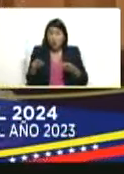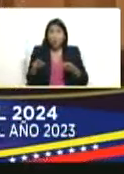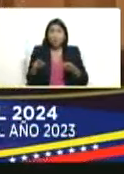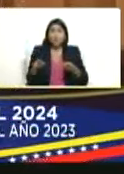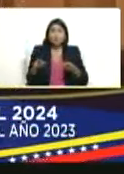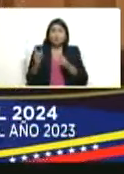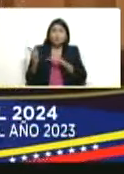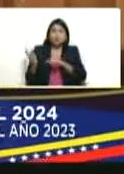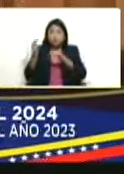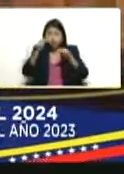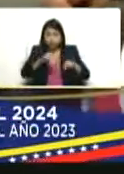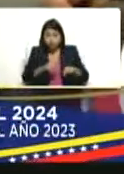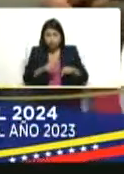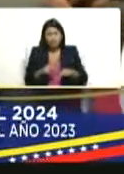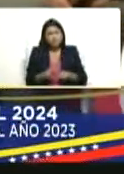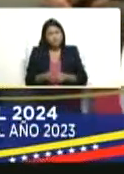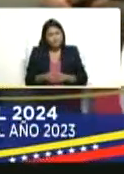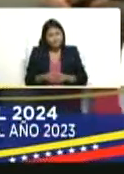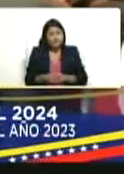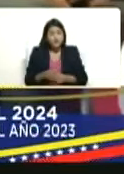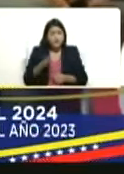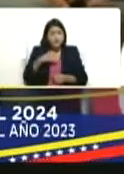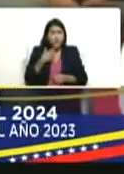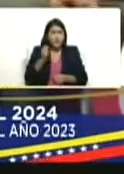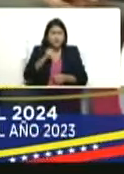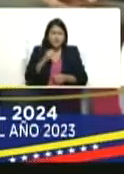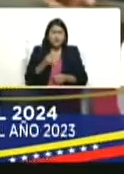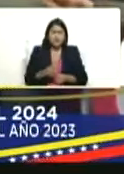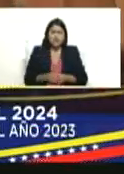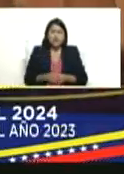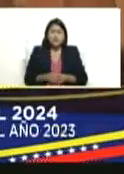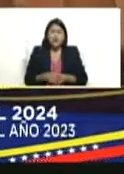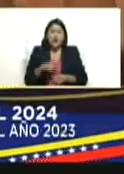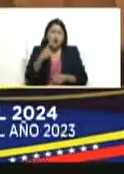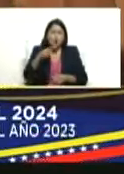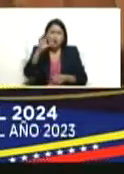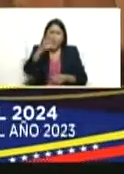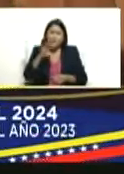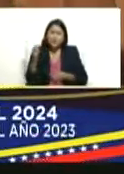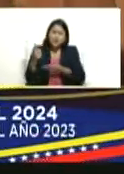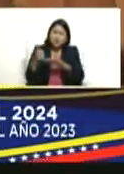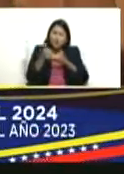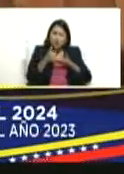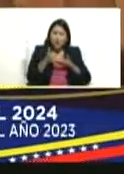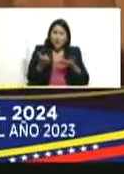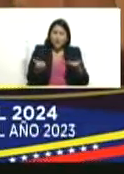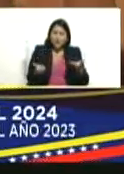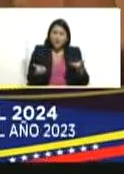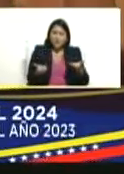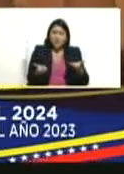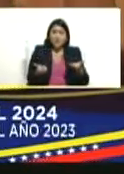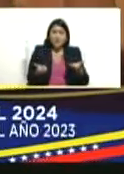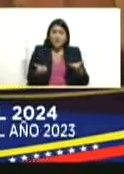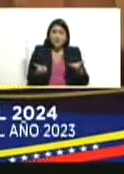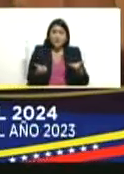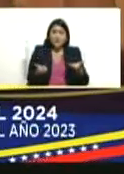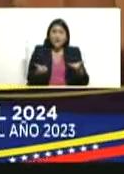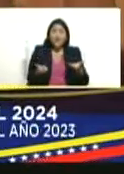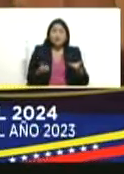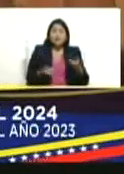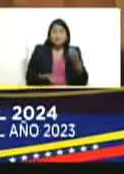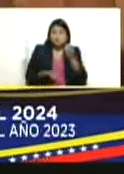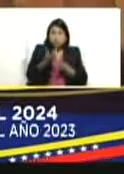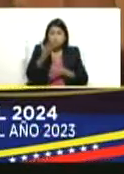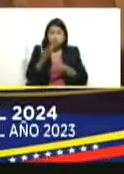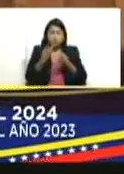etcétera. Hay otro mundo, hay otro mundo. Nuestro país debe saber, nuestro pueblo debe saber que ya nació otro